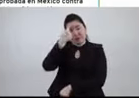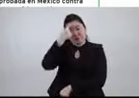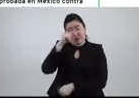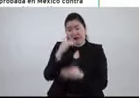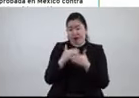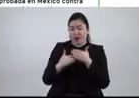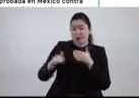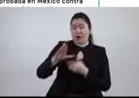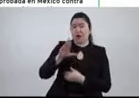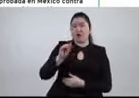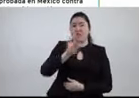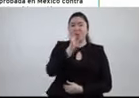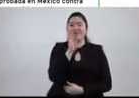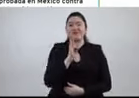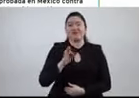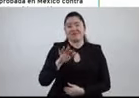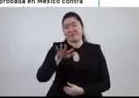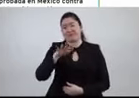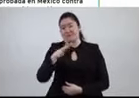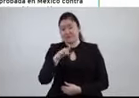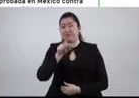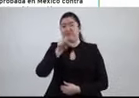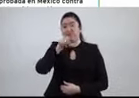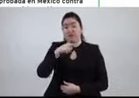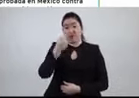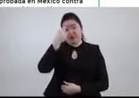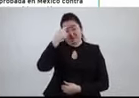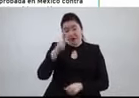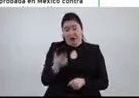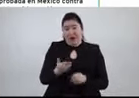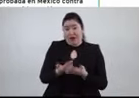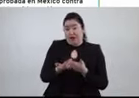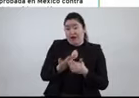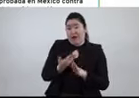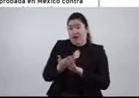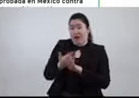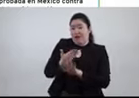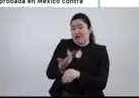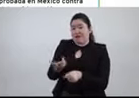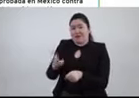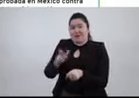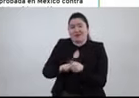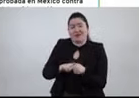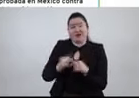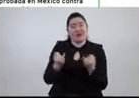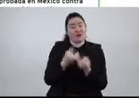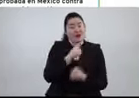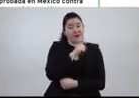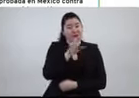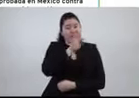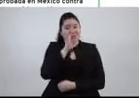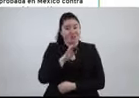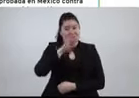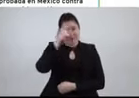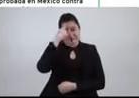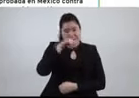del 90% para las hospitalizaciones y el 100% para las